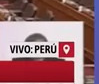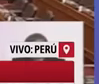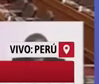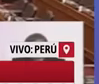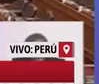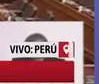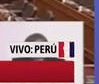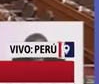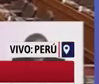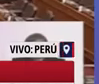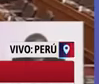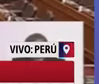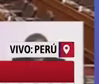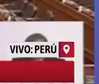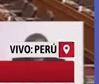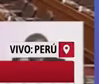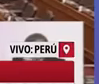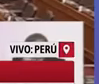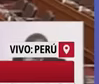Azurín Loiza.